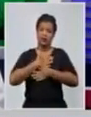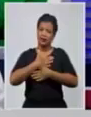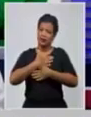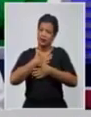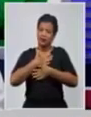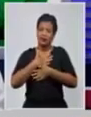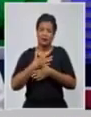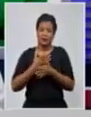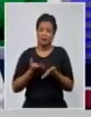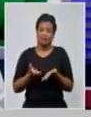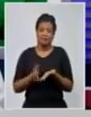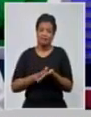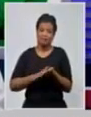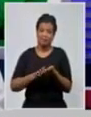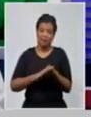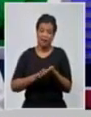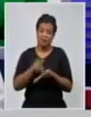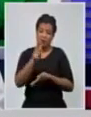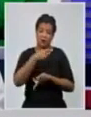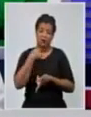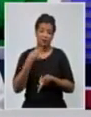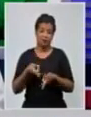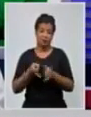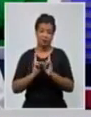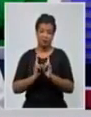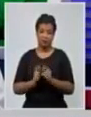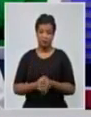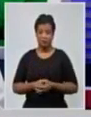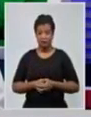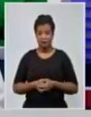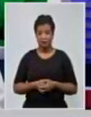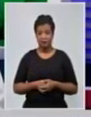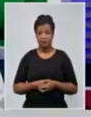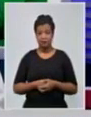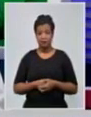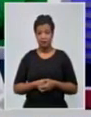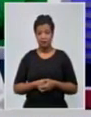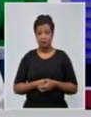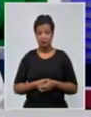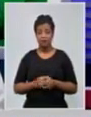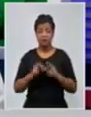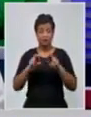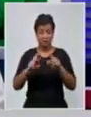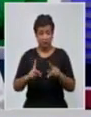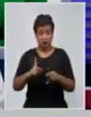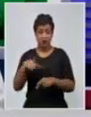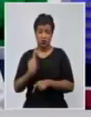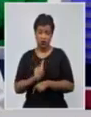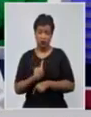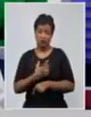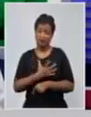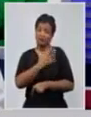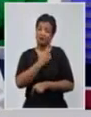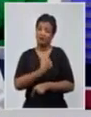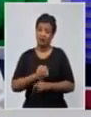cardiopulmonar, pero no es factible su recuperación. Nuevamente nuestras